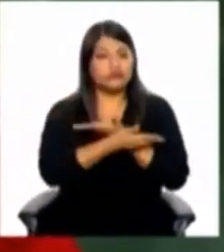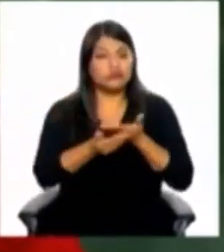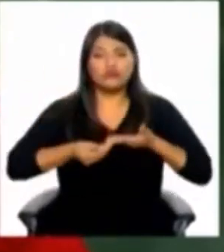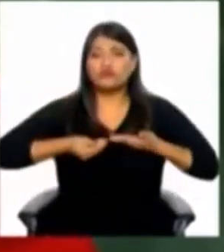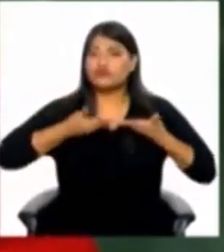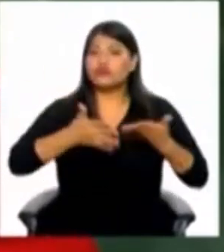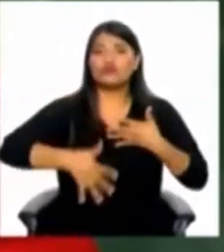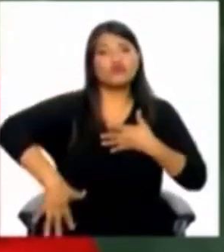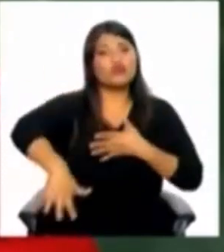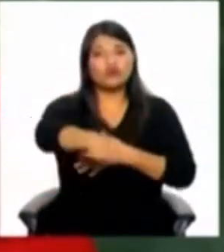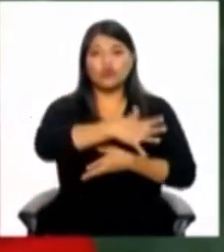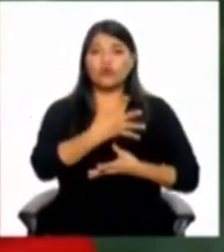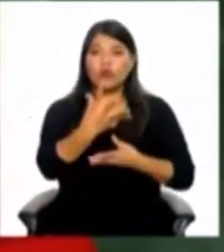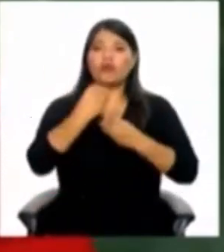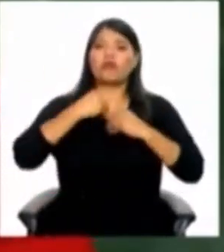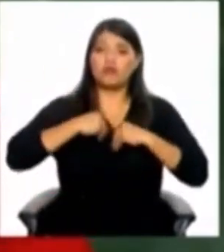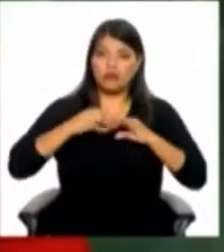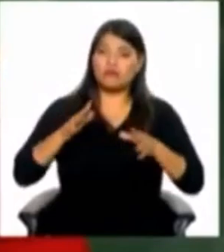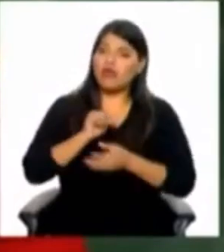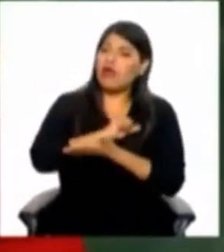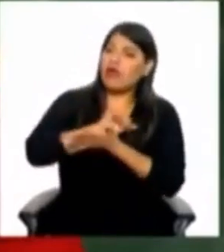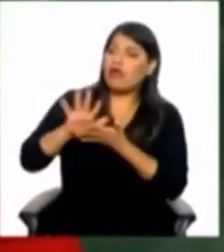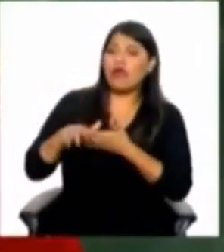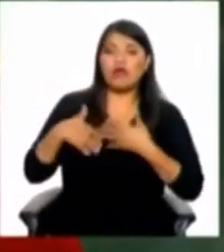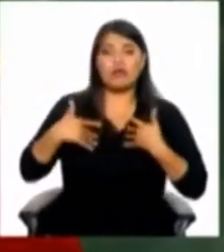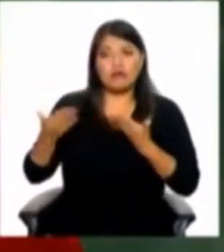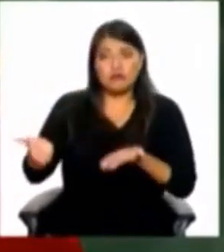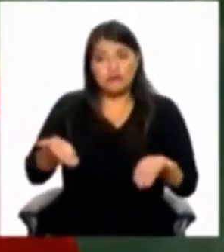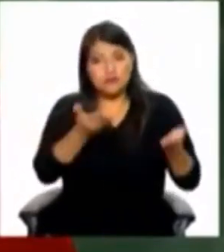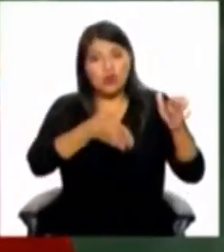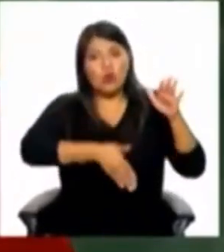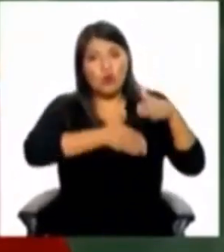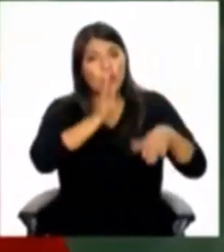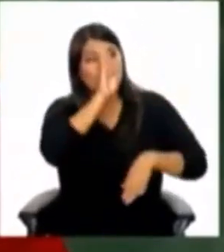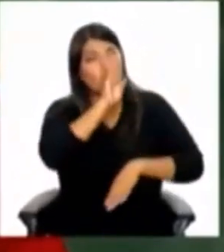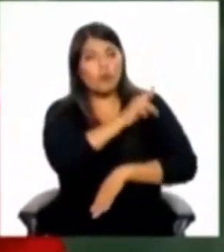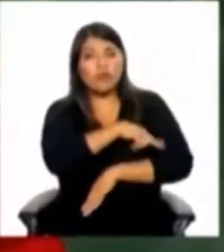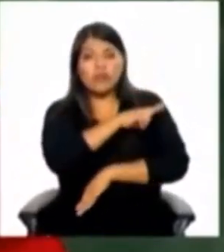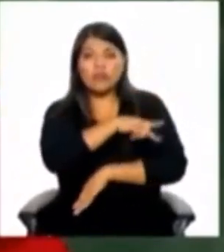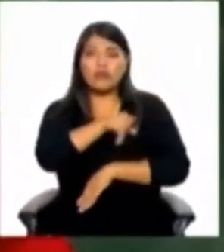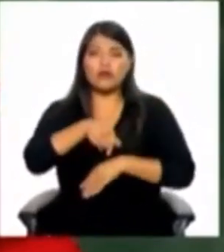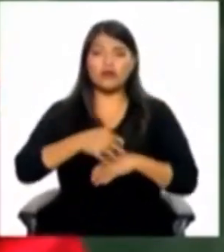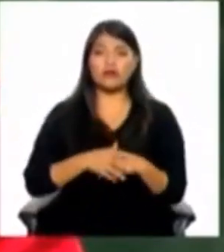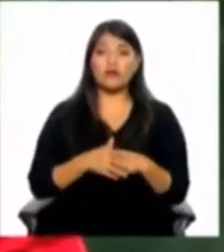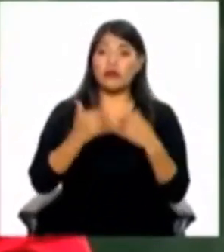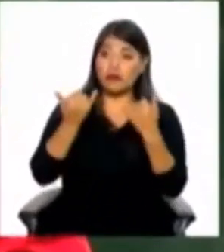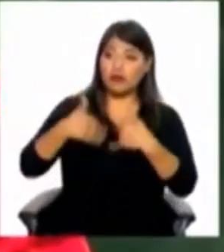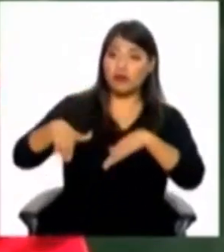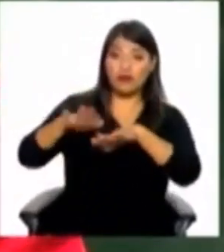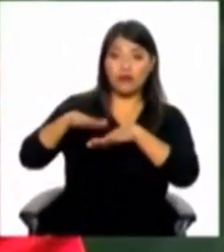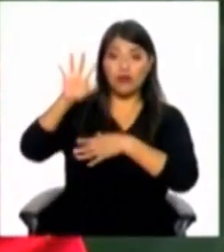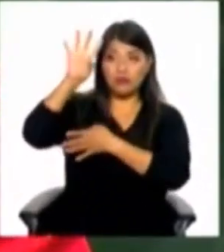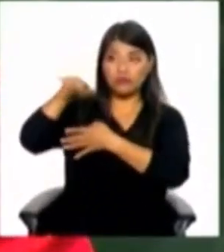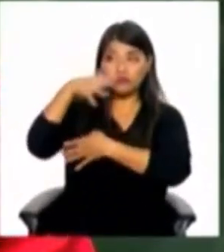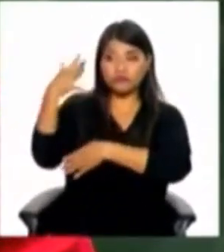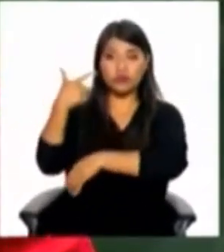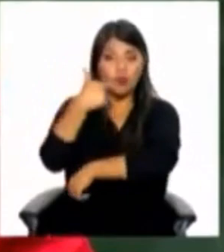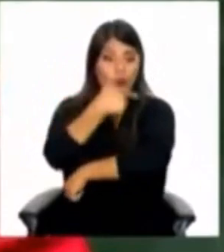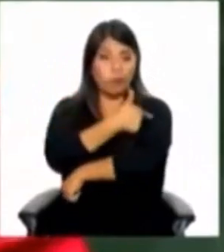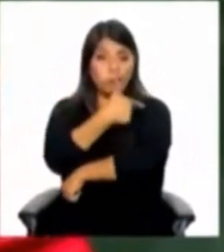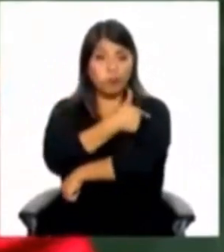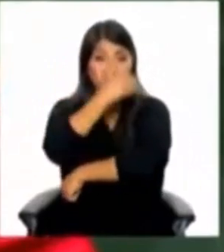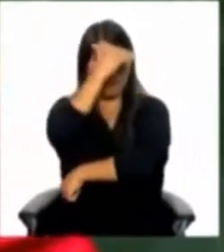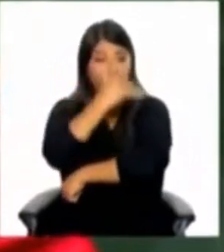excepción. Para lograrlo, estamos mejorando la cobertura del esquema nacional de vacunas